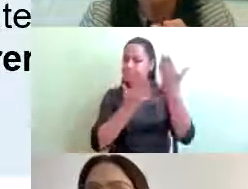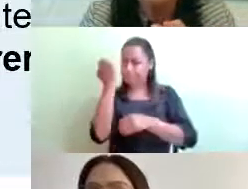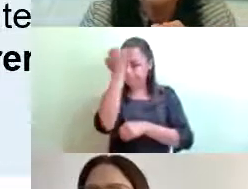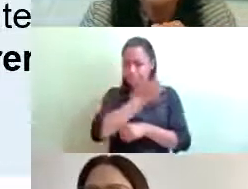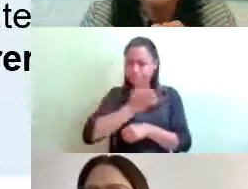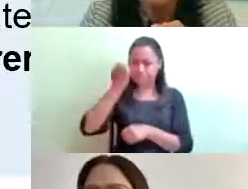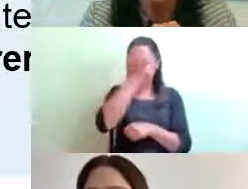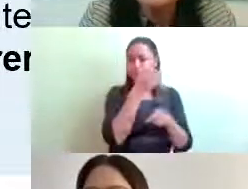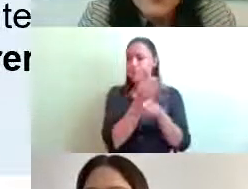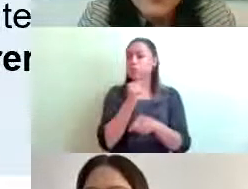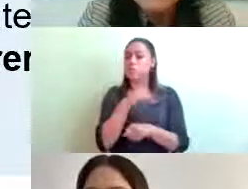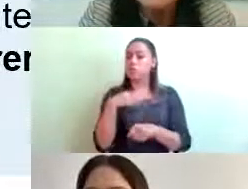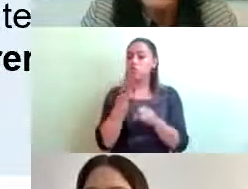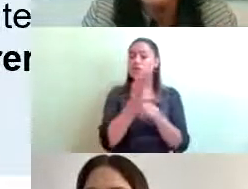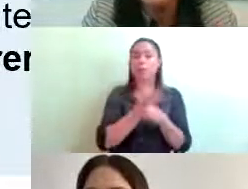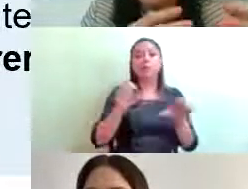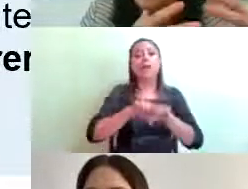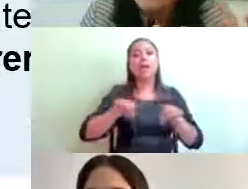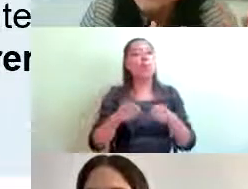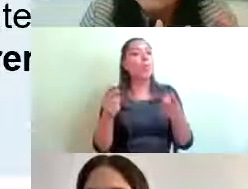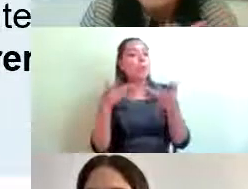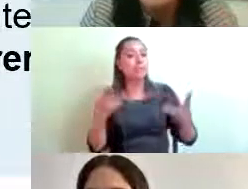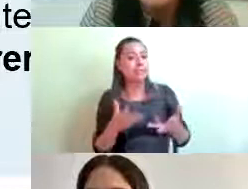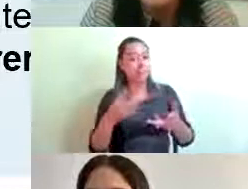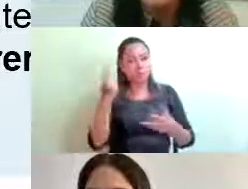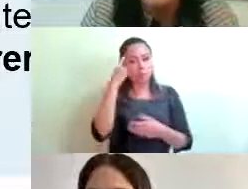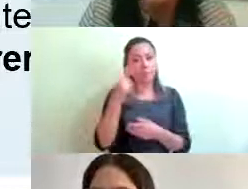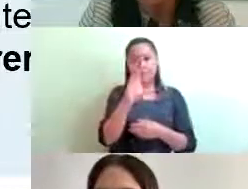carbono nos da la idea de por qué